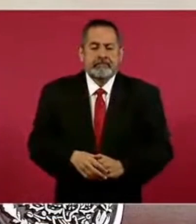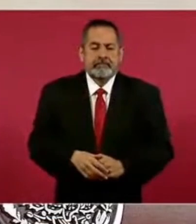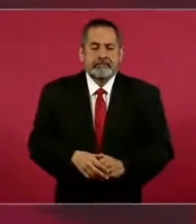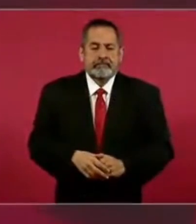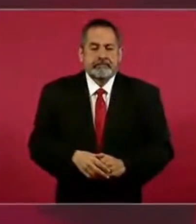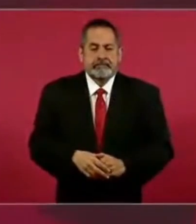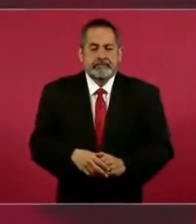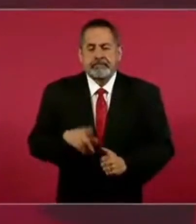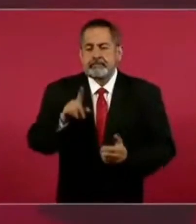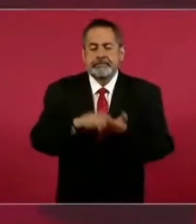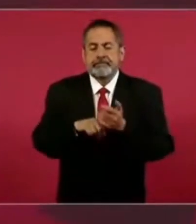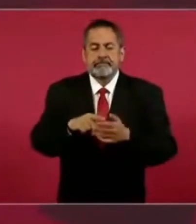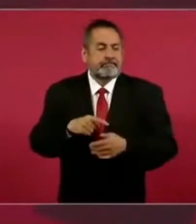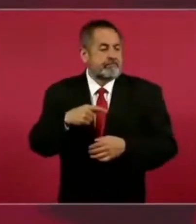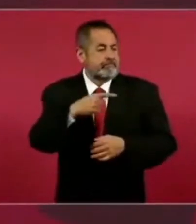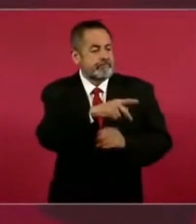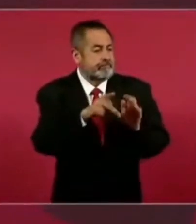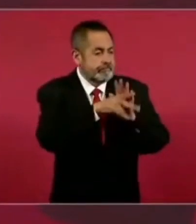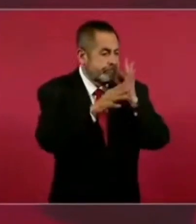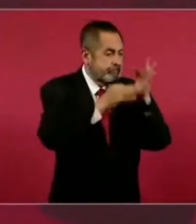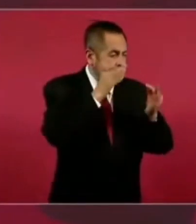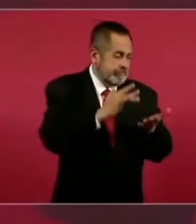No es apoyarse en los medios.